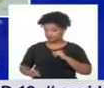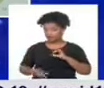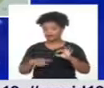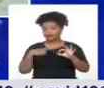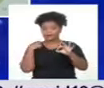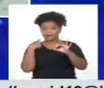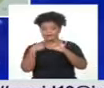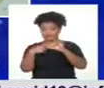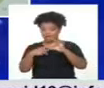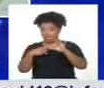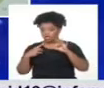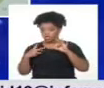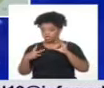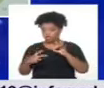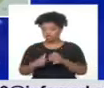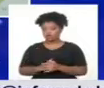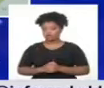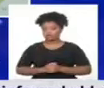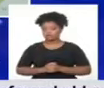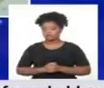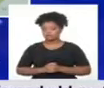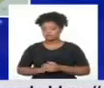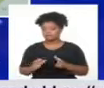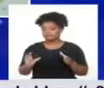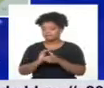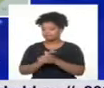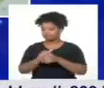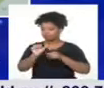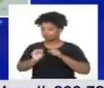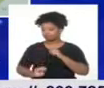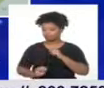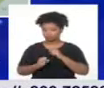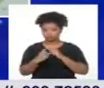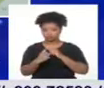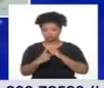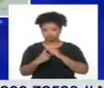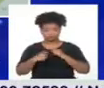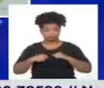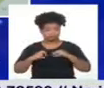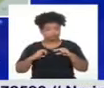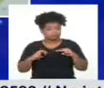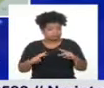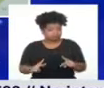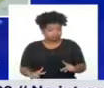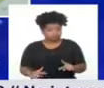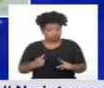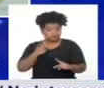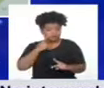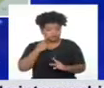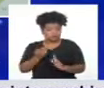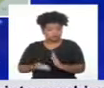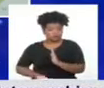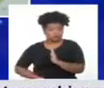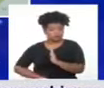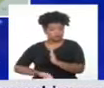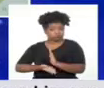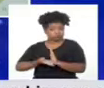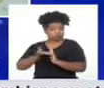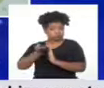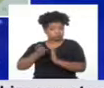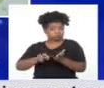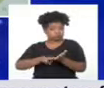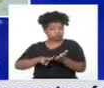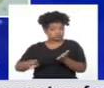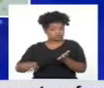con 2 y Melena del Sur con 1. Reitero, todavía una cifra elevada en este territorio, además con una